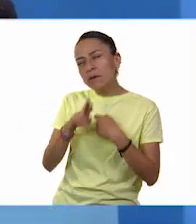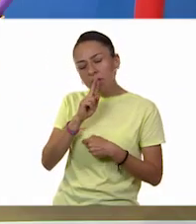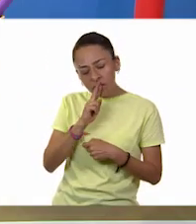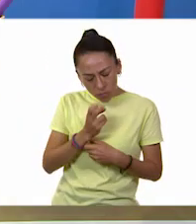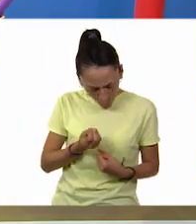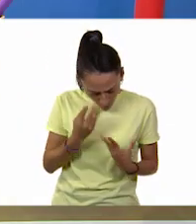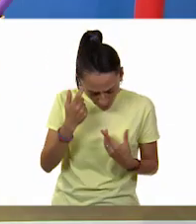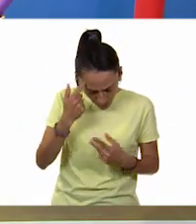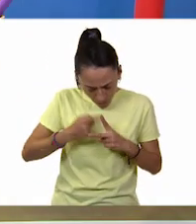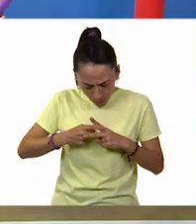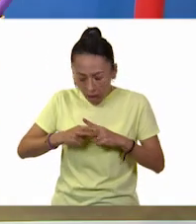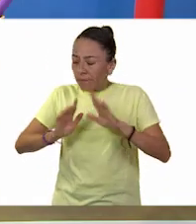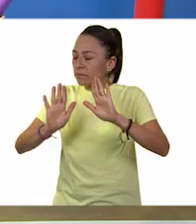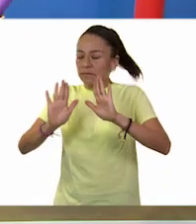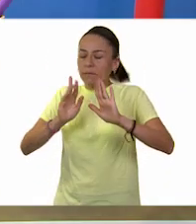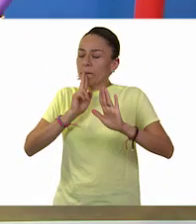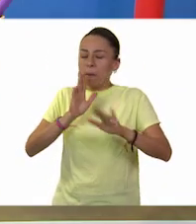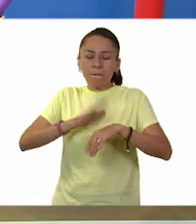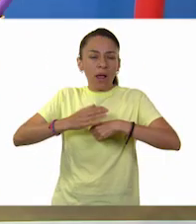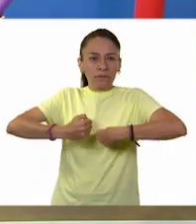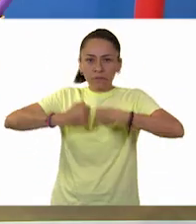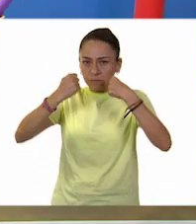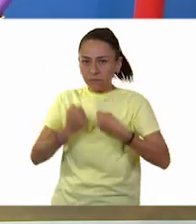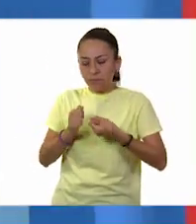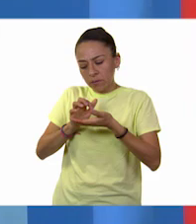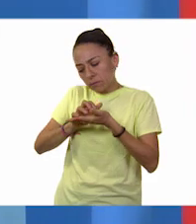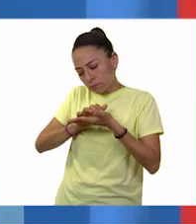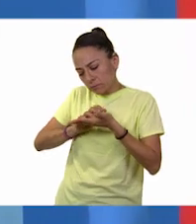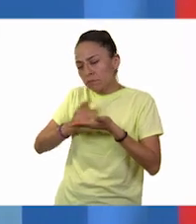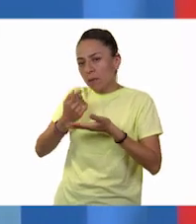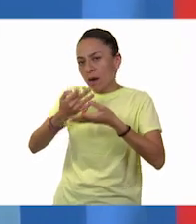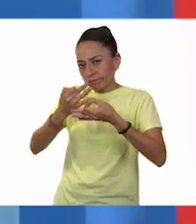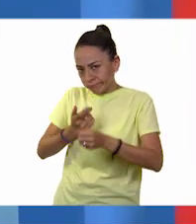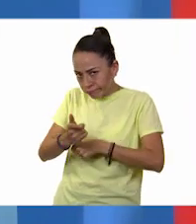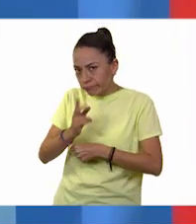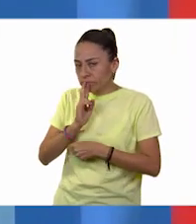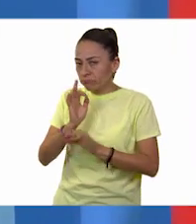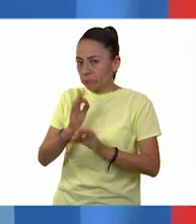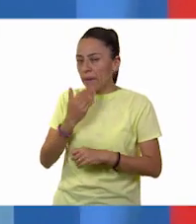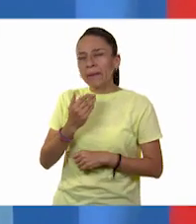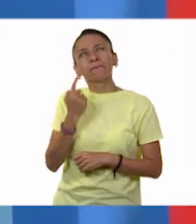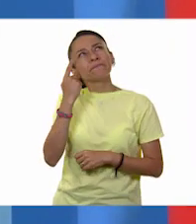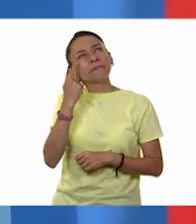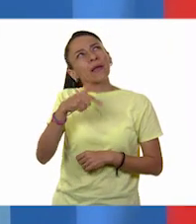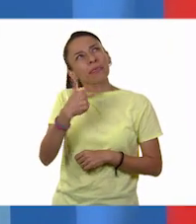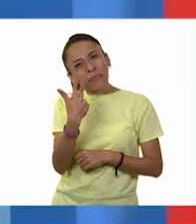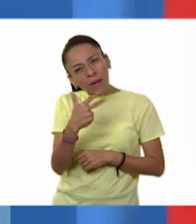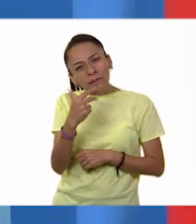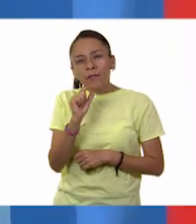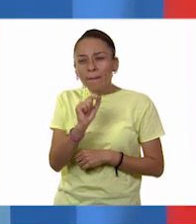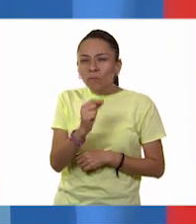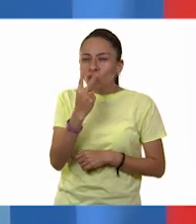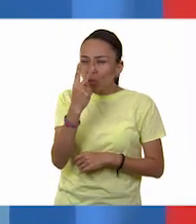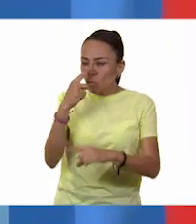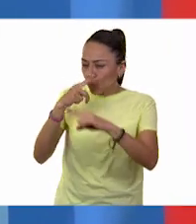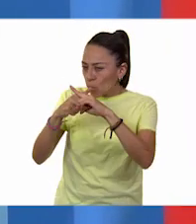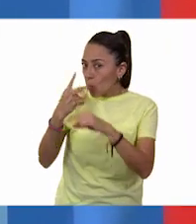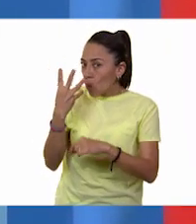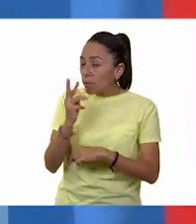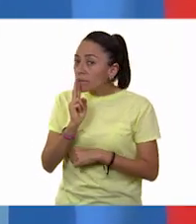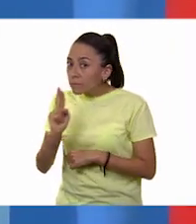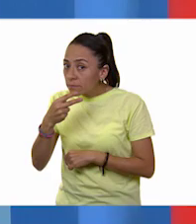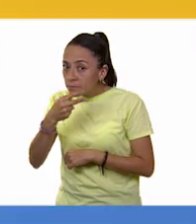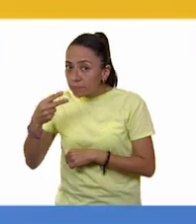dar el resultado exacto. Entonces dijimos 13.2 por 4 y eso nos da un total de